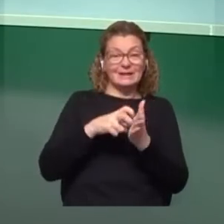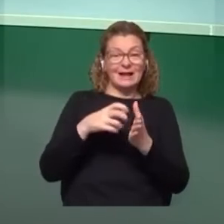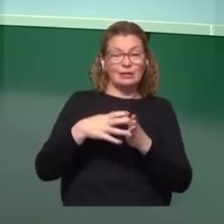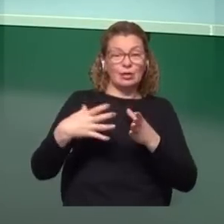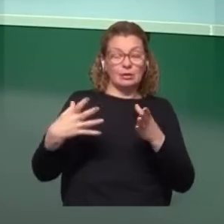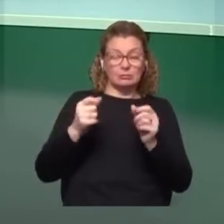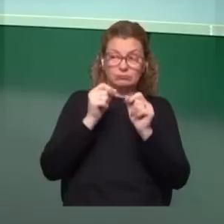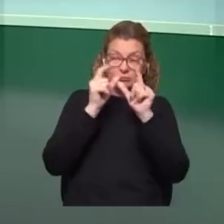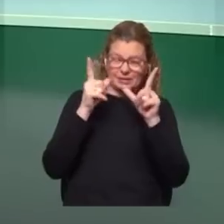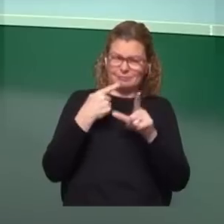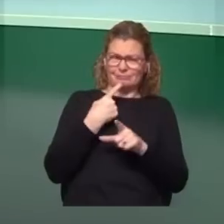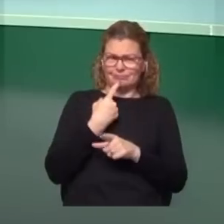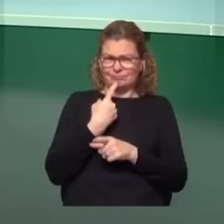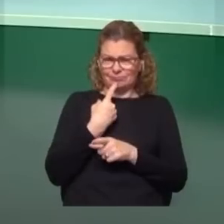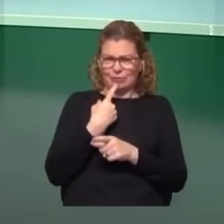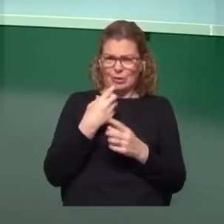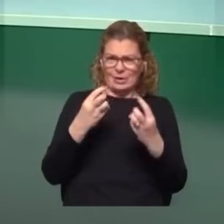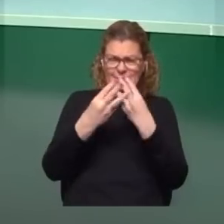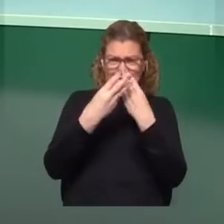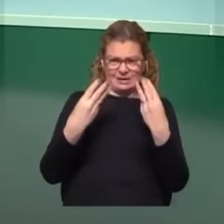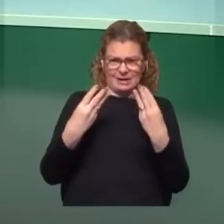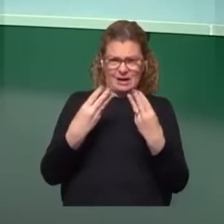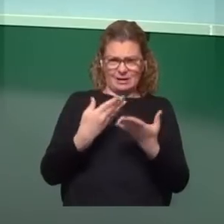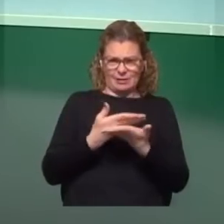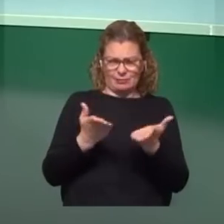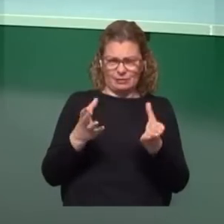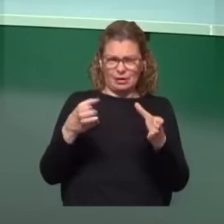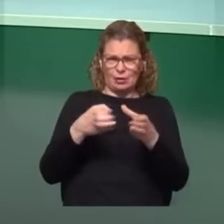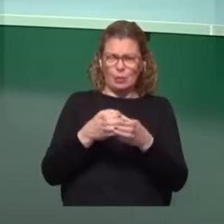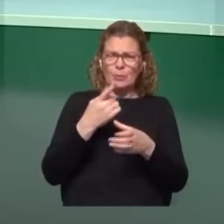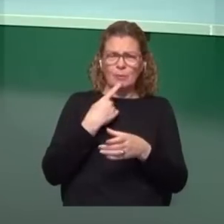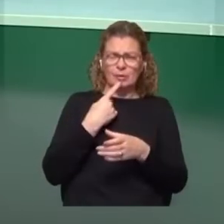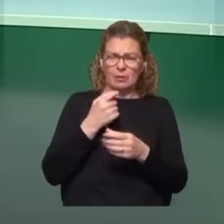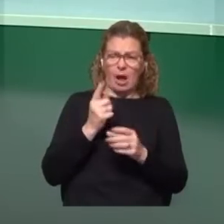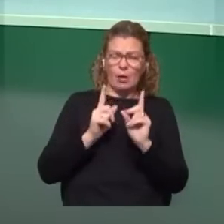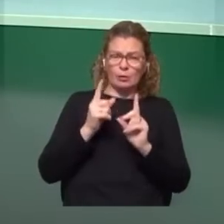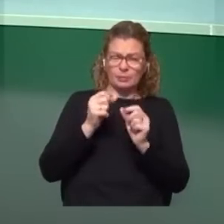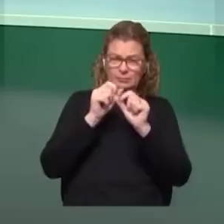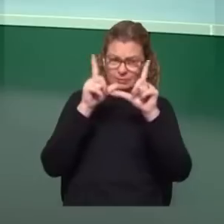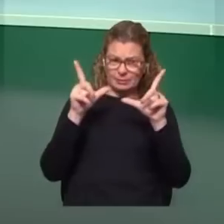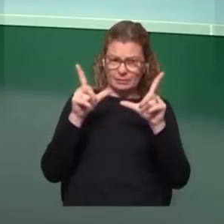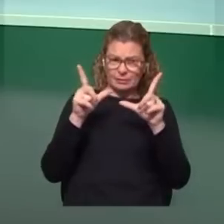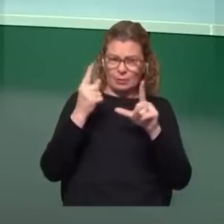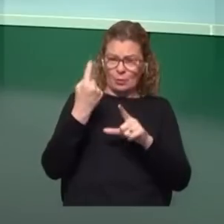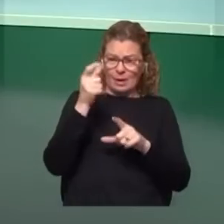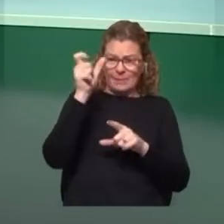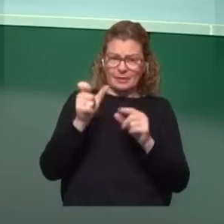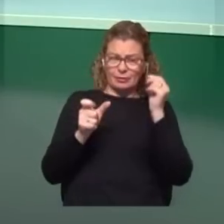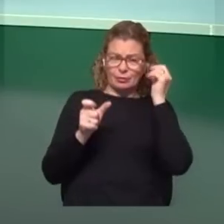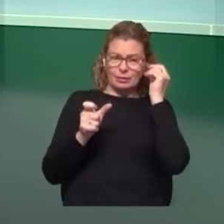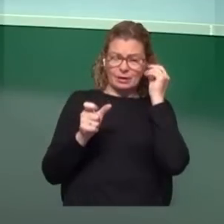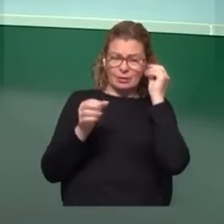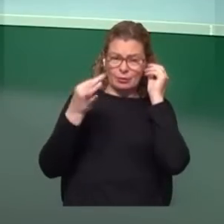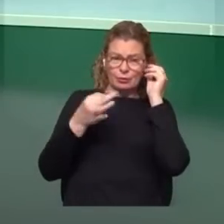despierta una inquietud generalizada en el espectro político que hay cosas que llaman la atención como el retiro de un funcionario que